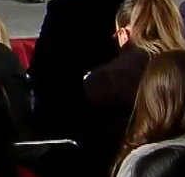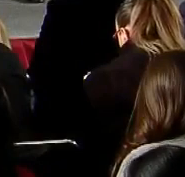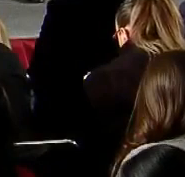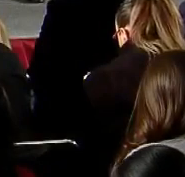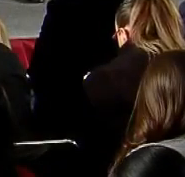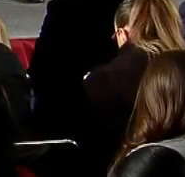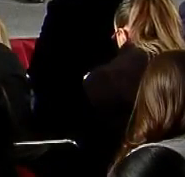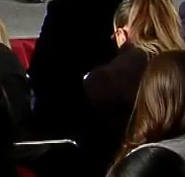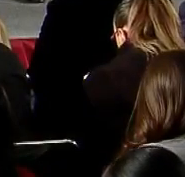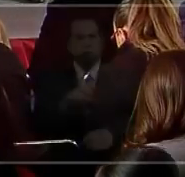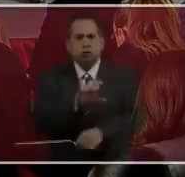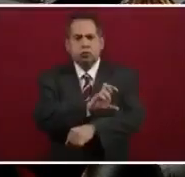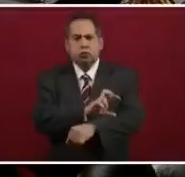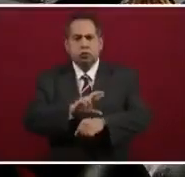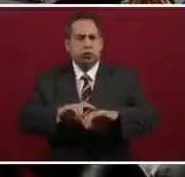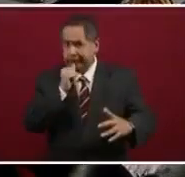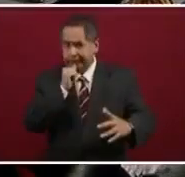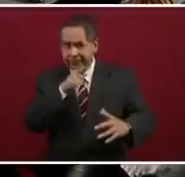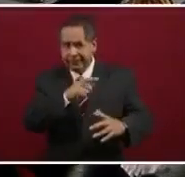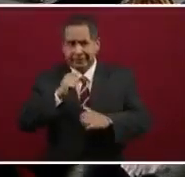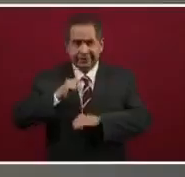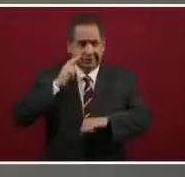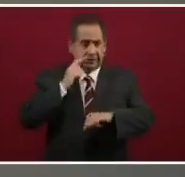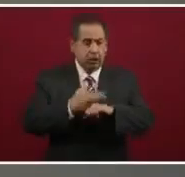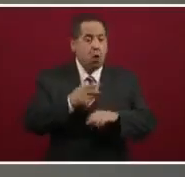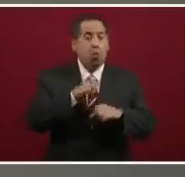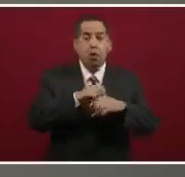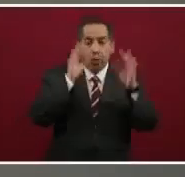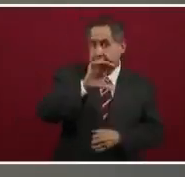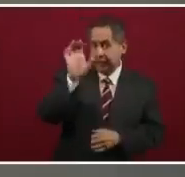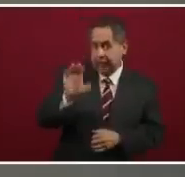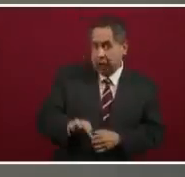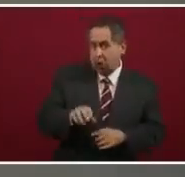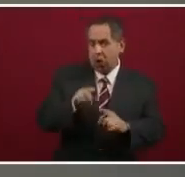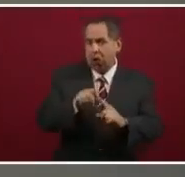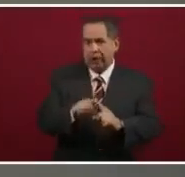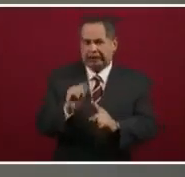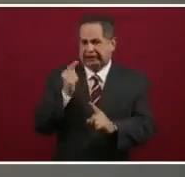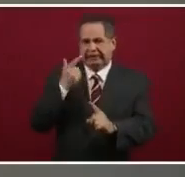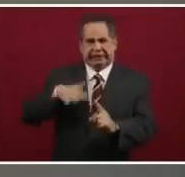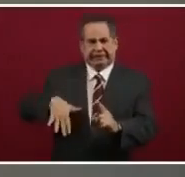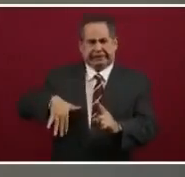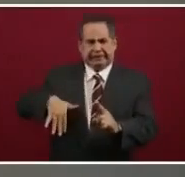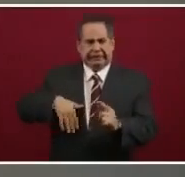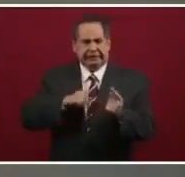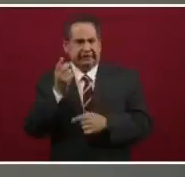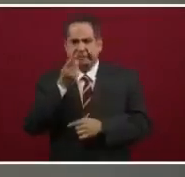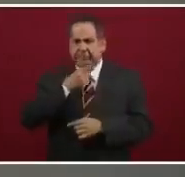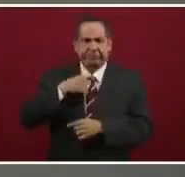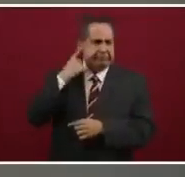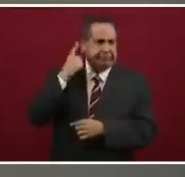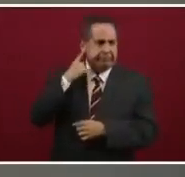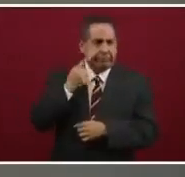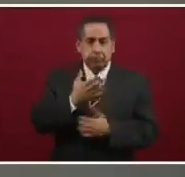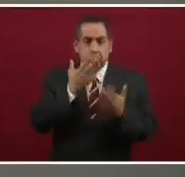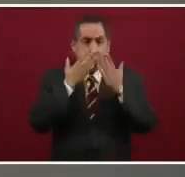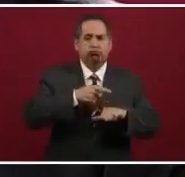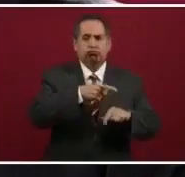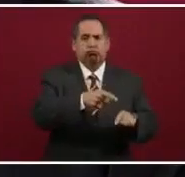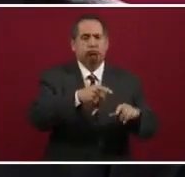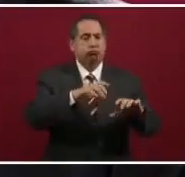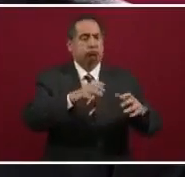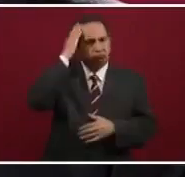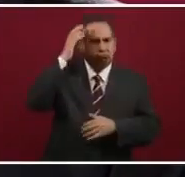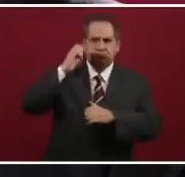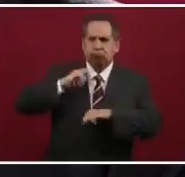hay consulados a los que todavía no llegan los titulares. En el consulado de México en Chicago, con lo último que me quedé en los últimos días, es que no había llegado la titular